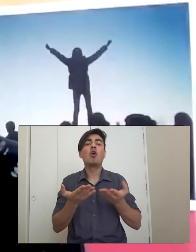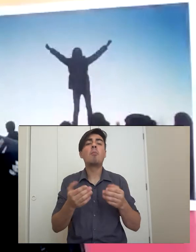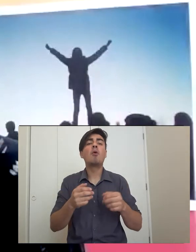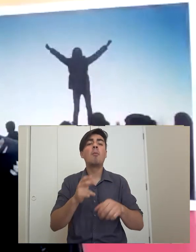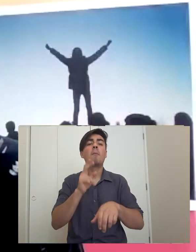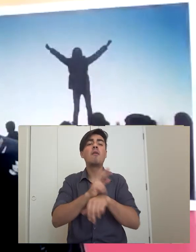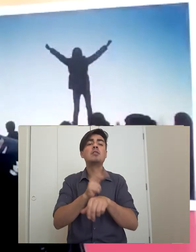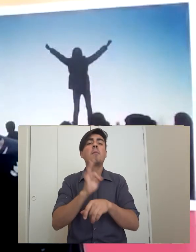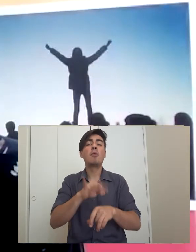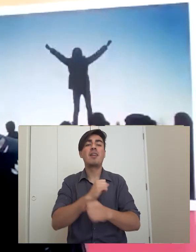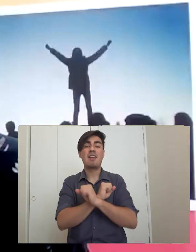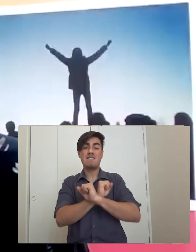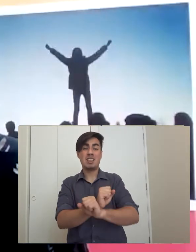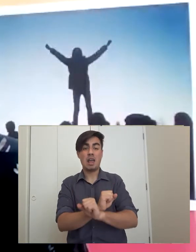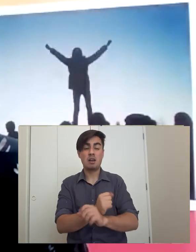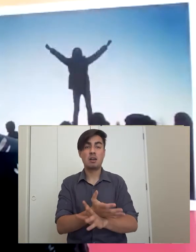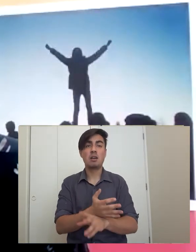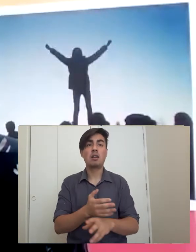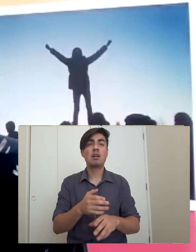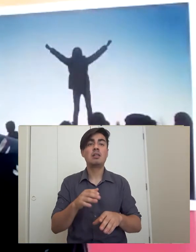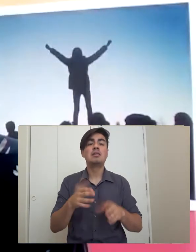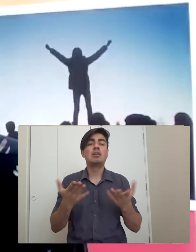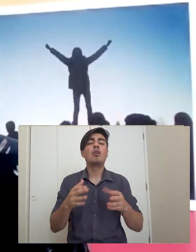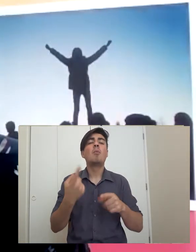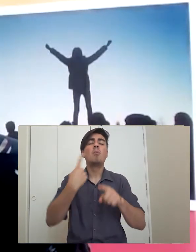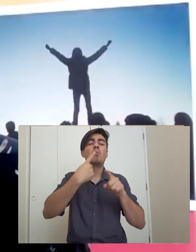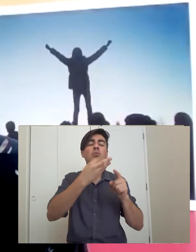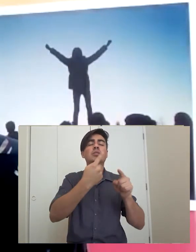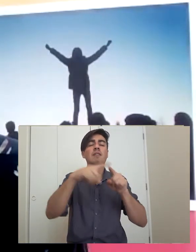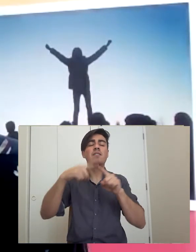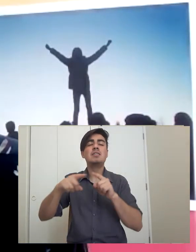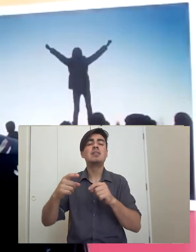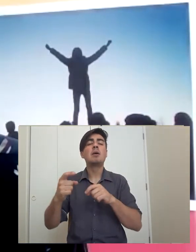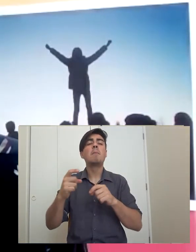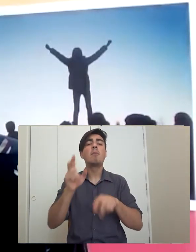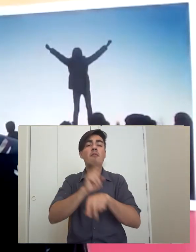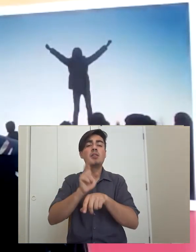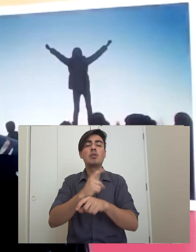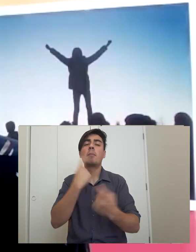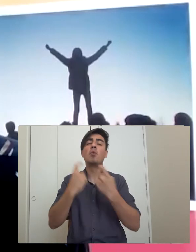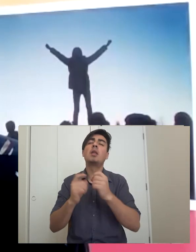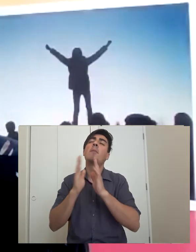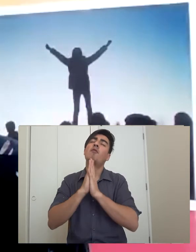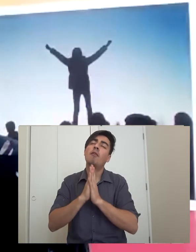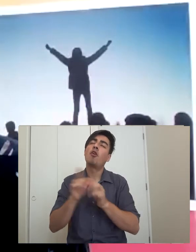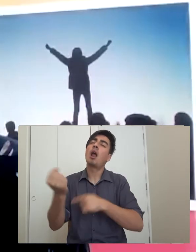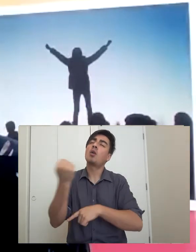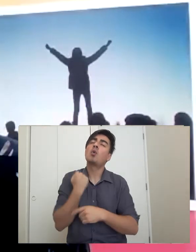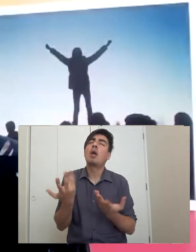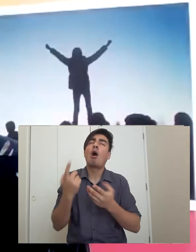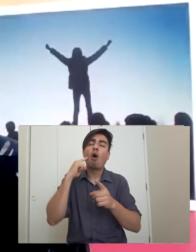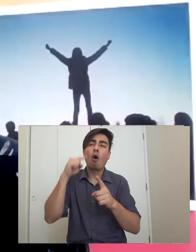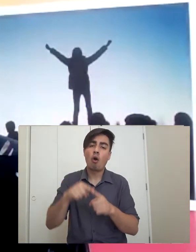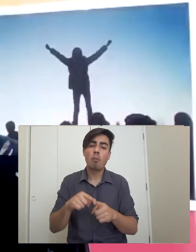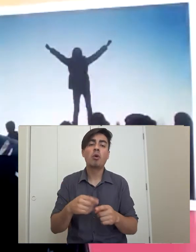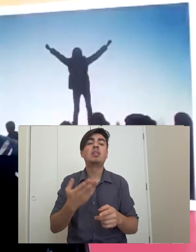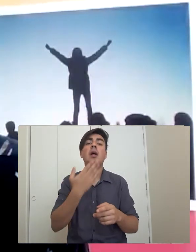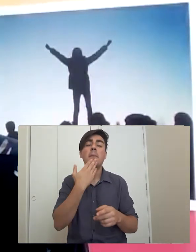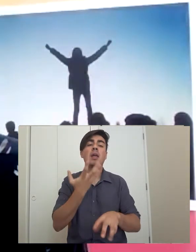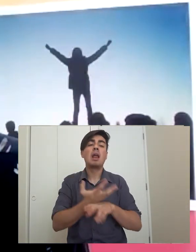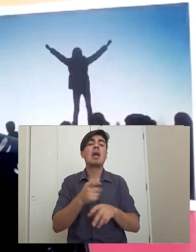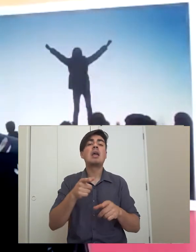es algo que los profesores siempre nos han pedido que nos enfoquemos. Y también con los estudiantes